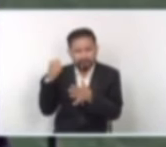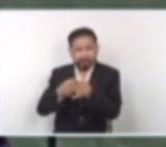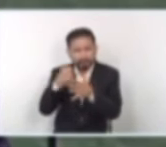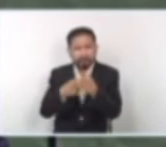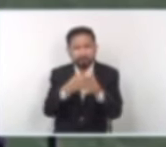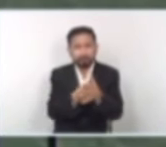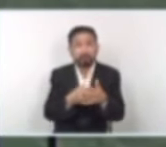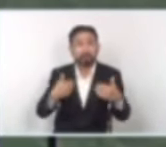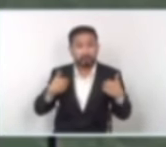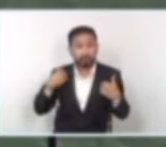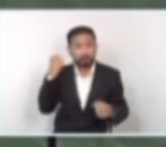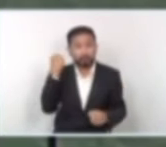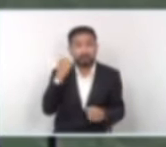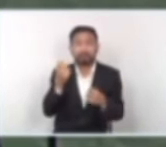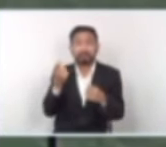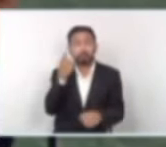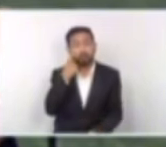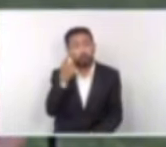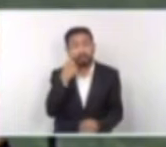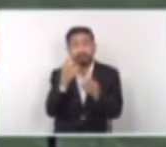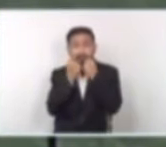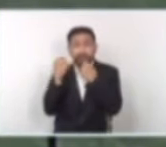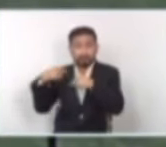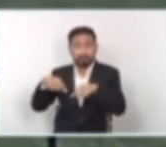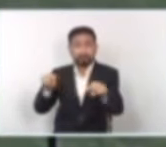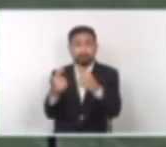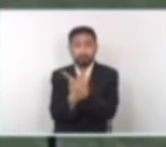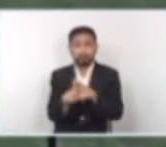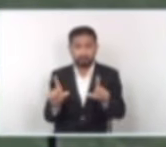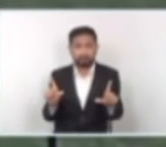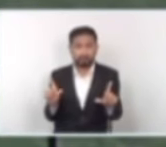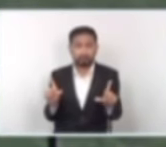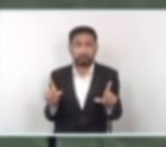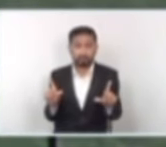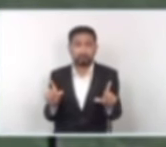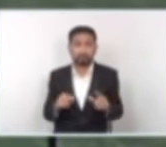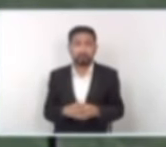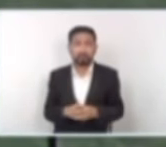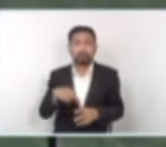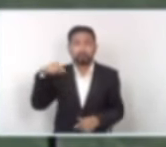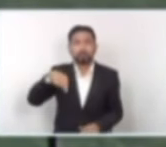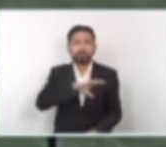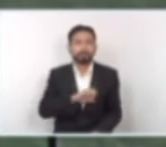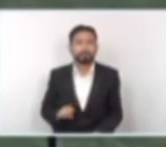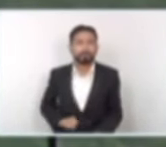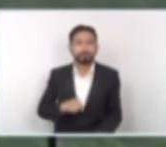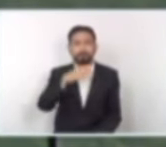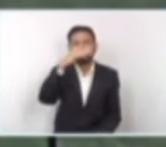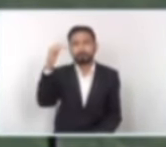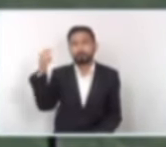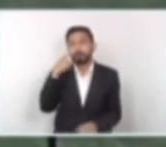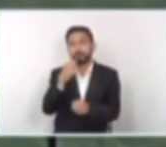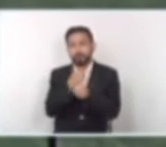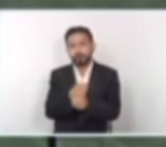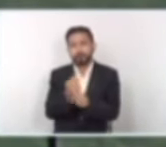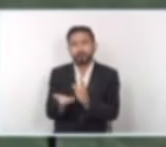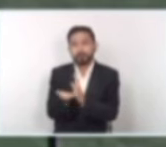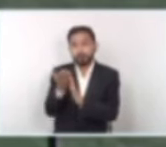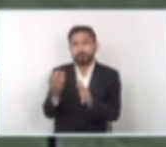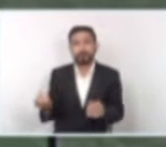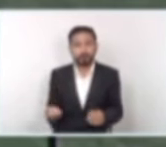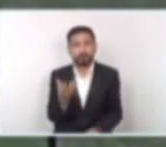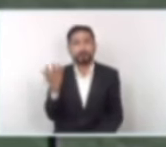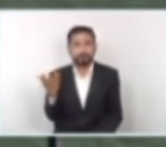tener, necesita cuidado y mantenimiento. Hoy El Salvador es un país seguro para el progreso y la